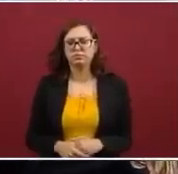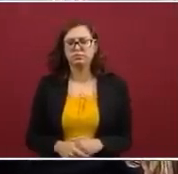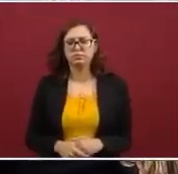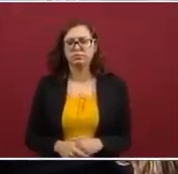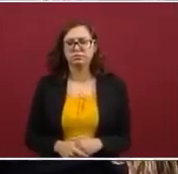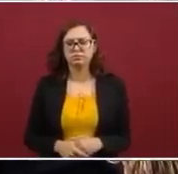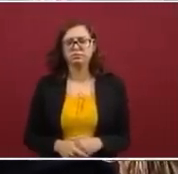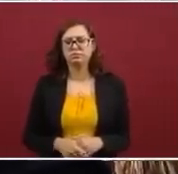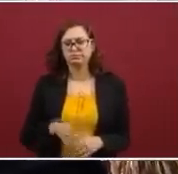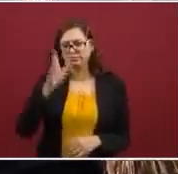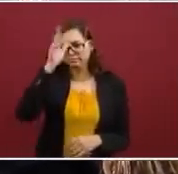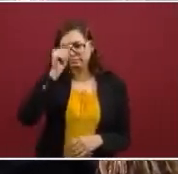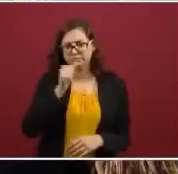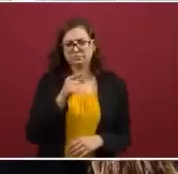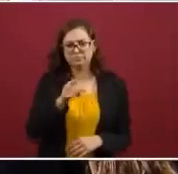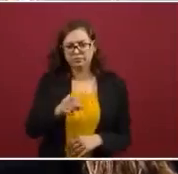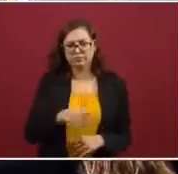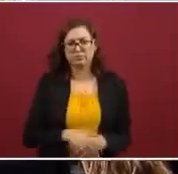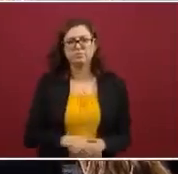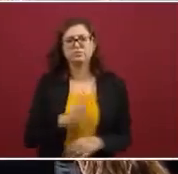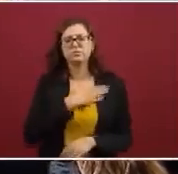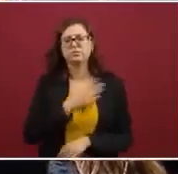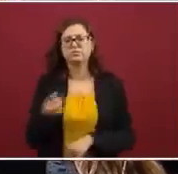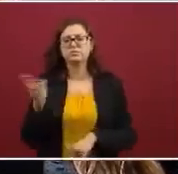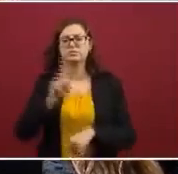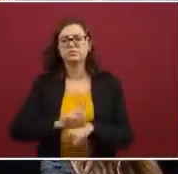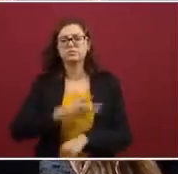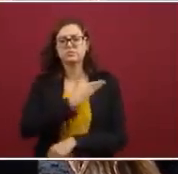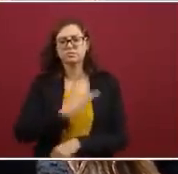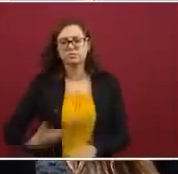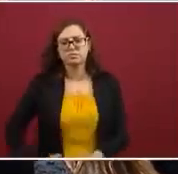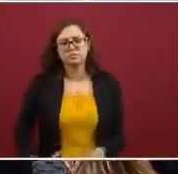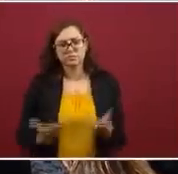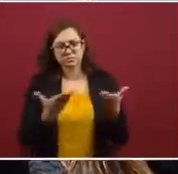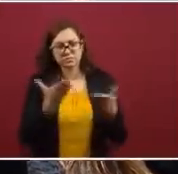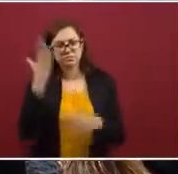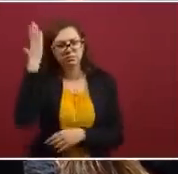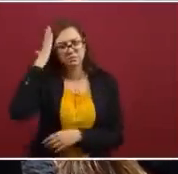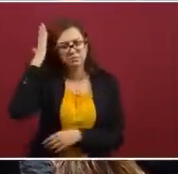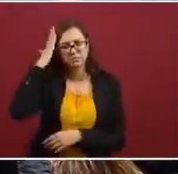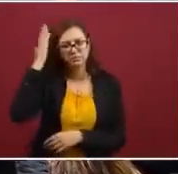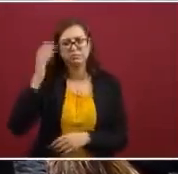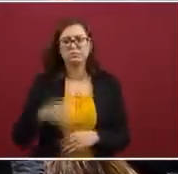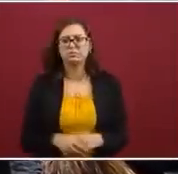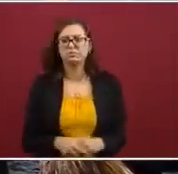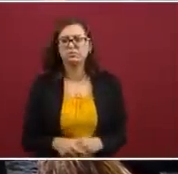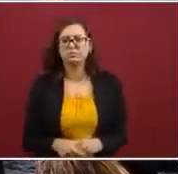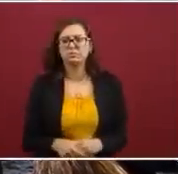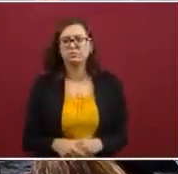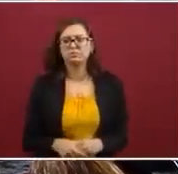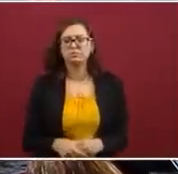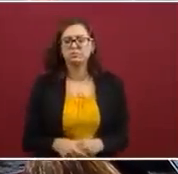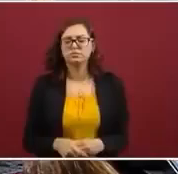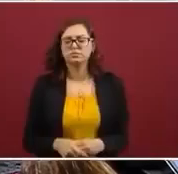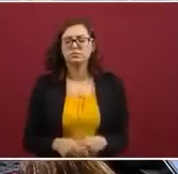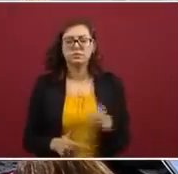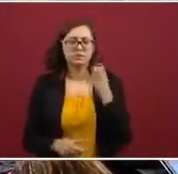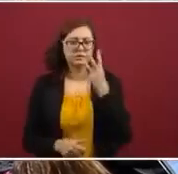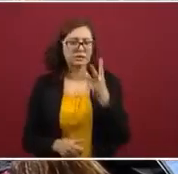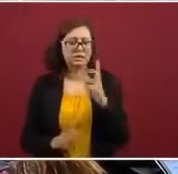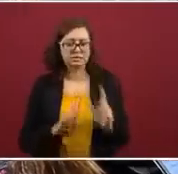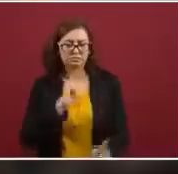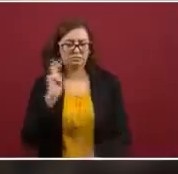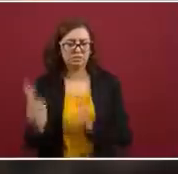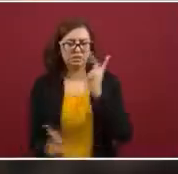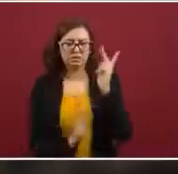De acuerdo. Buenos días, señor presidente y secretarios. Gabriela Jiménez del Sol de México. Tres preguntas.